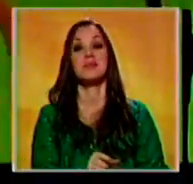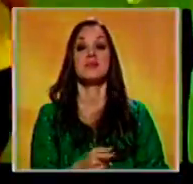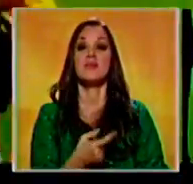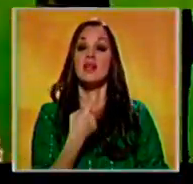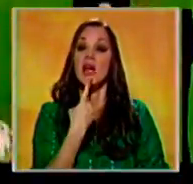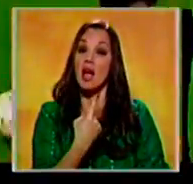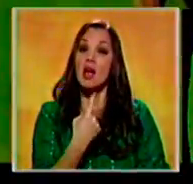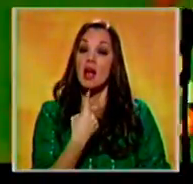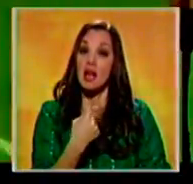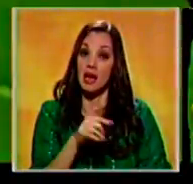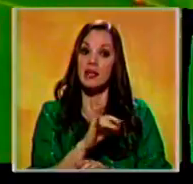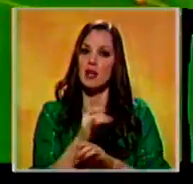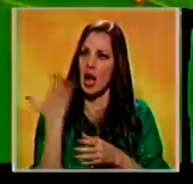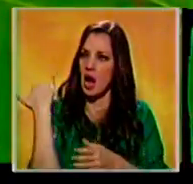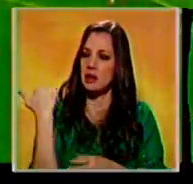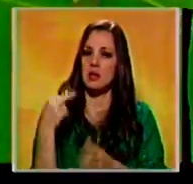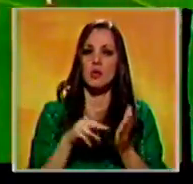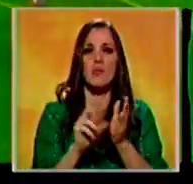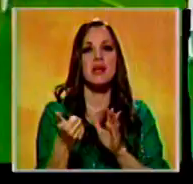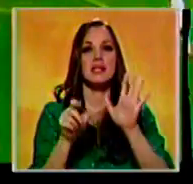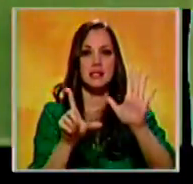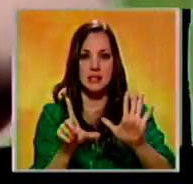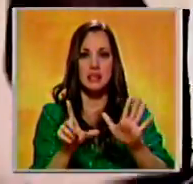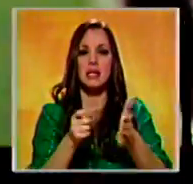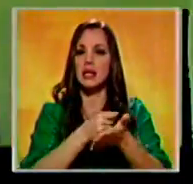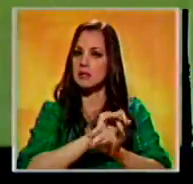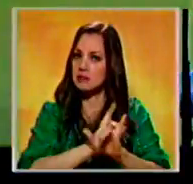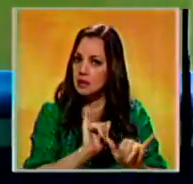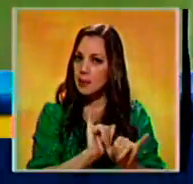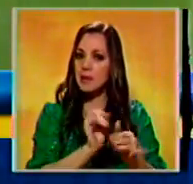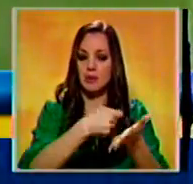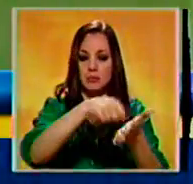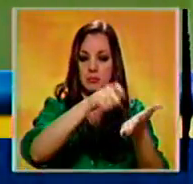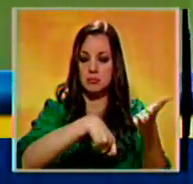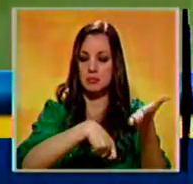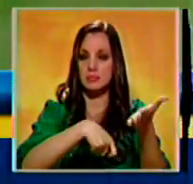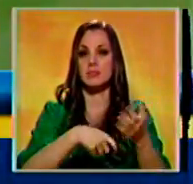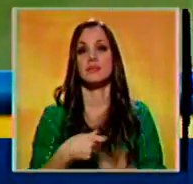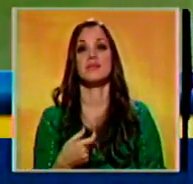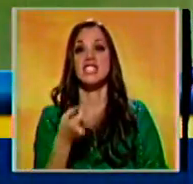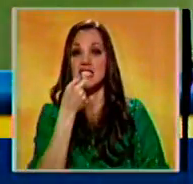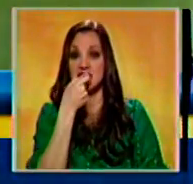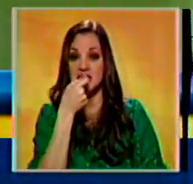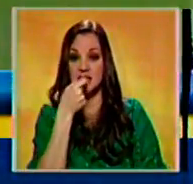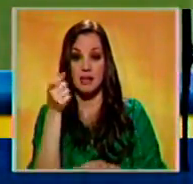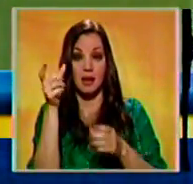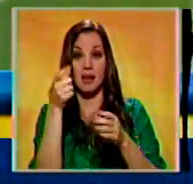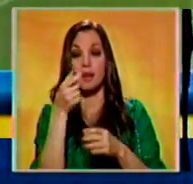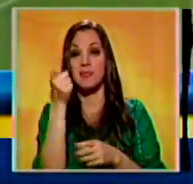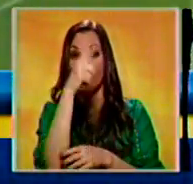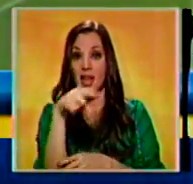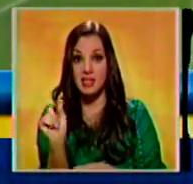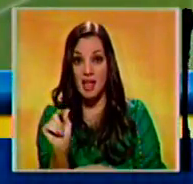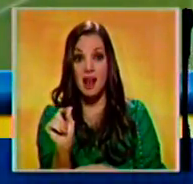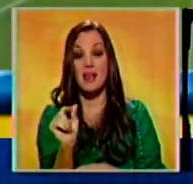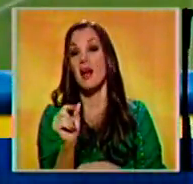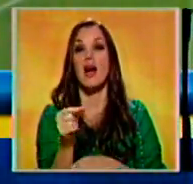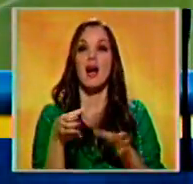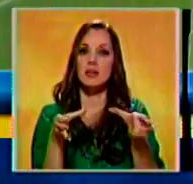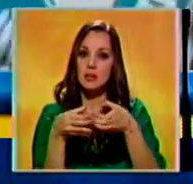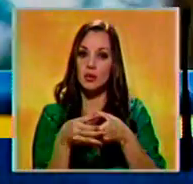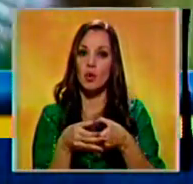contrato original se vencía en 2017. Seguimos con fútbol italiano porque el Genoa del venezolano Tomás Rincón venció a domicilio el